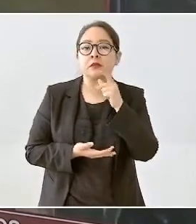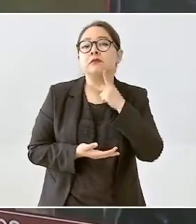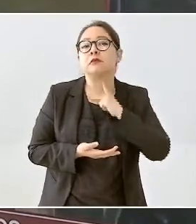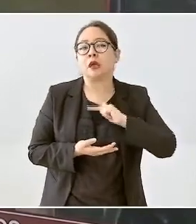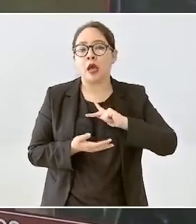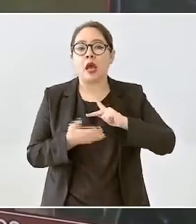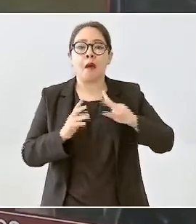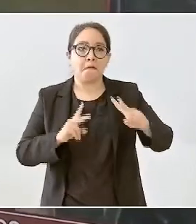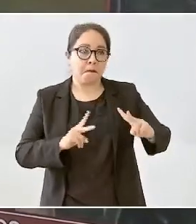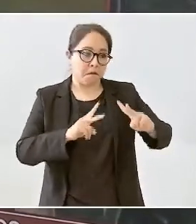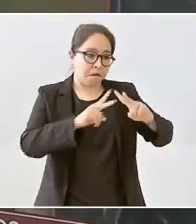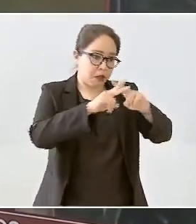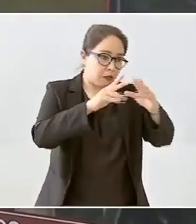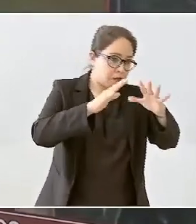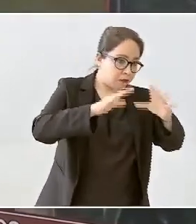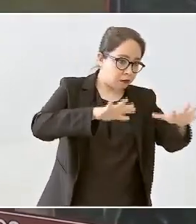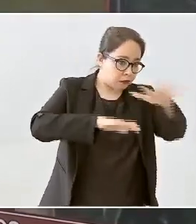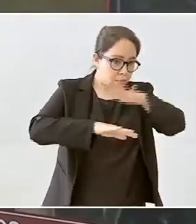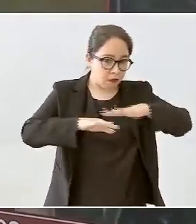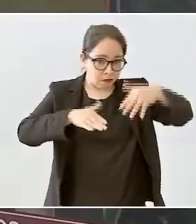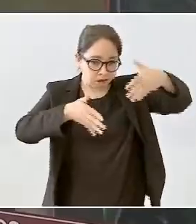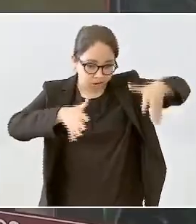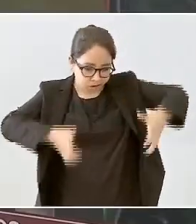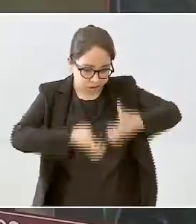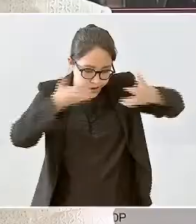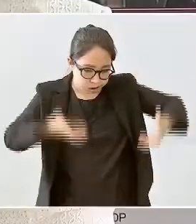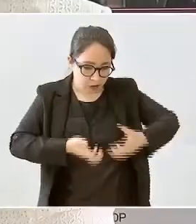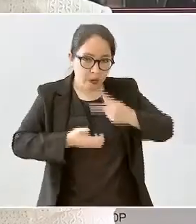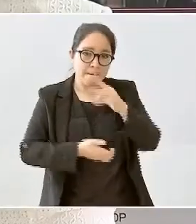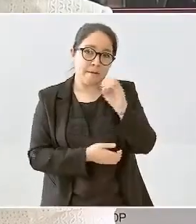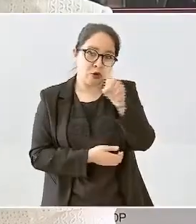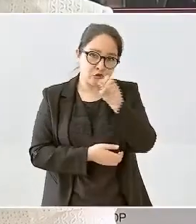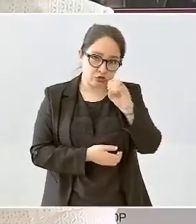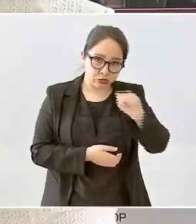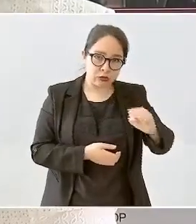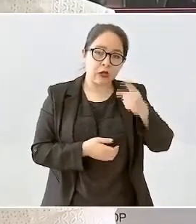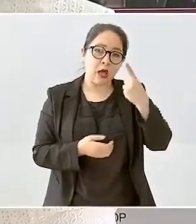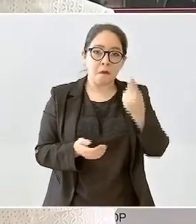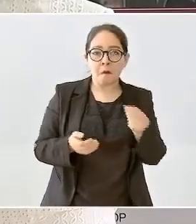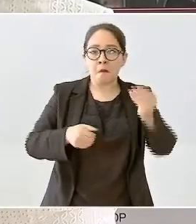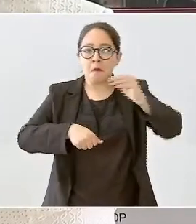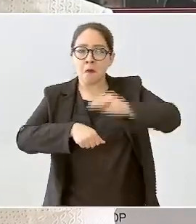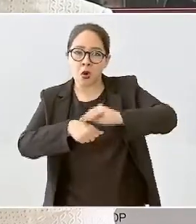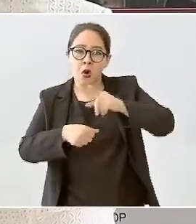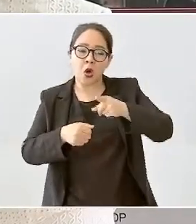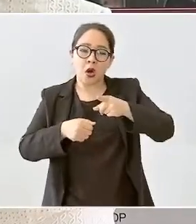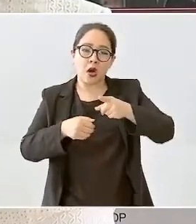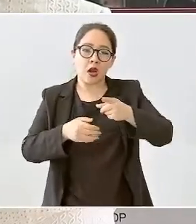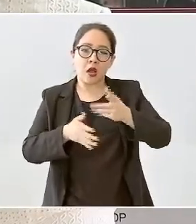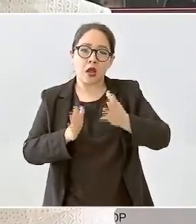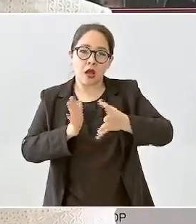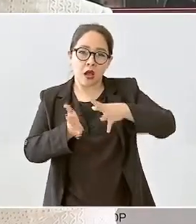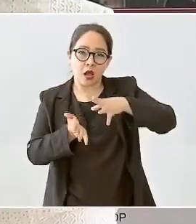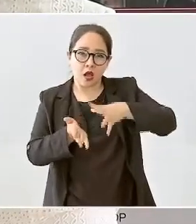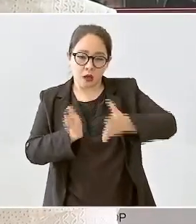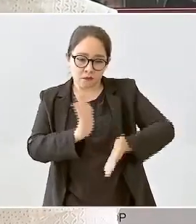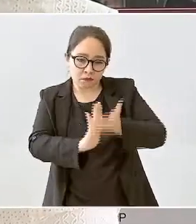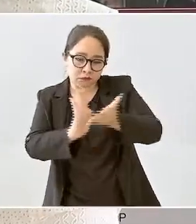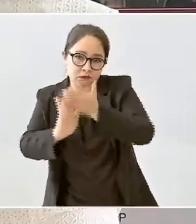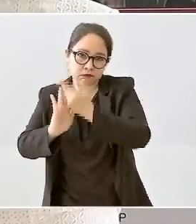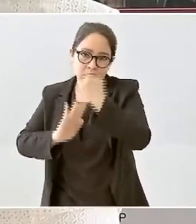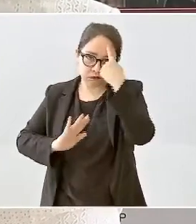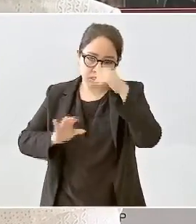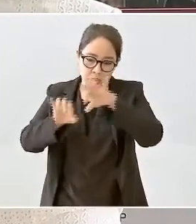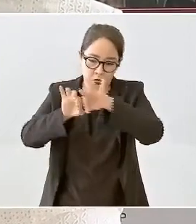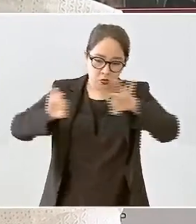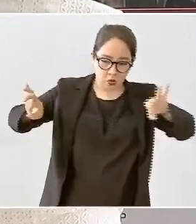a los pozos, y ellos ahí lo que hacen es que le ponen concreto al tubo para que lastre y puedan llevar tubería para los pozos